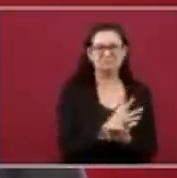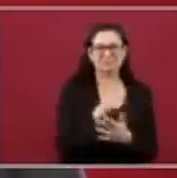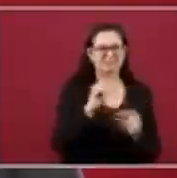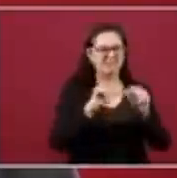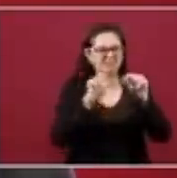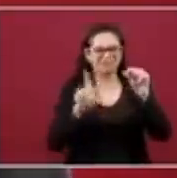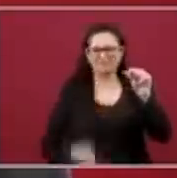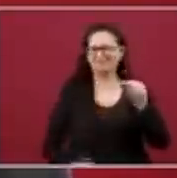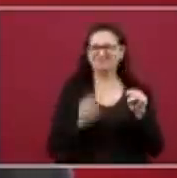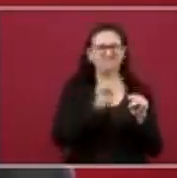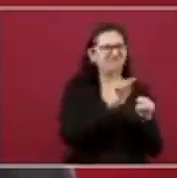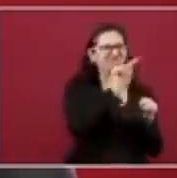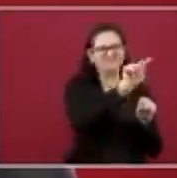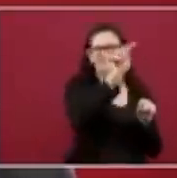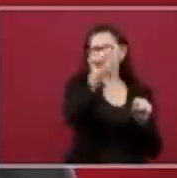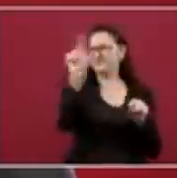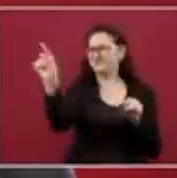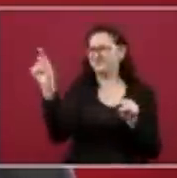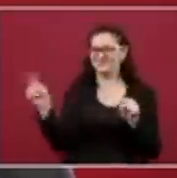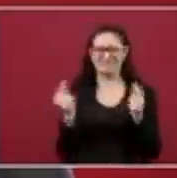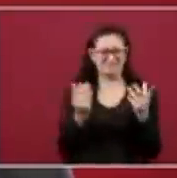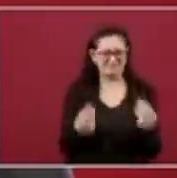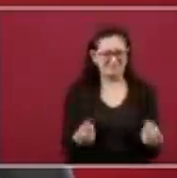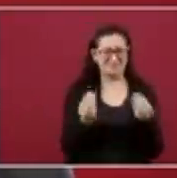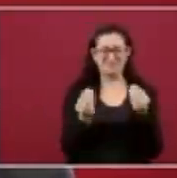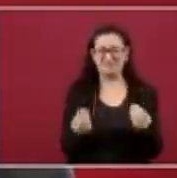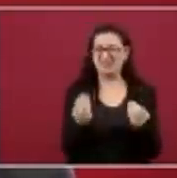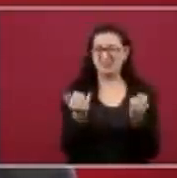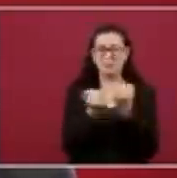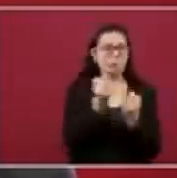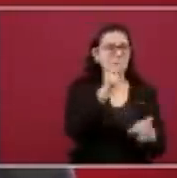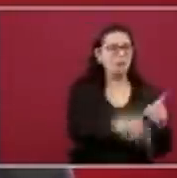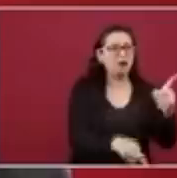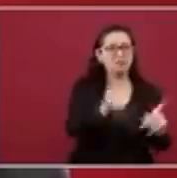a la Ciudad de México, que se estimó